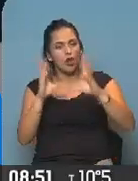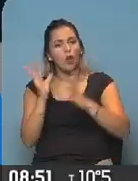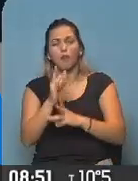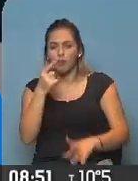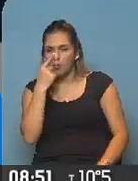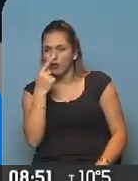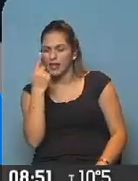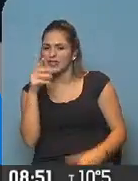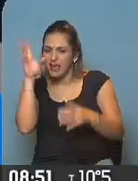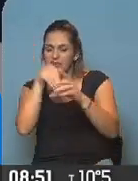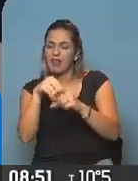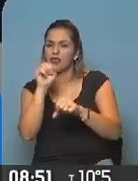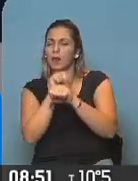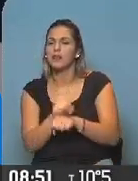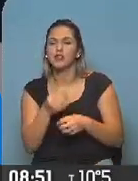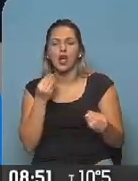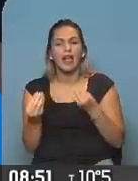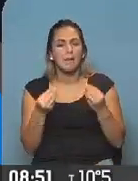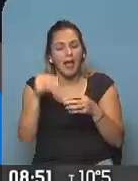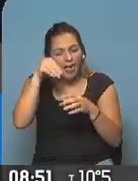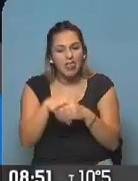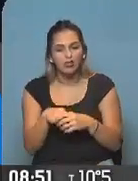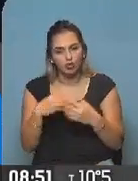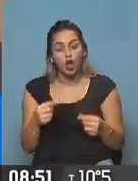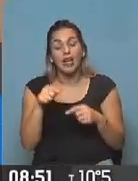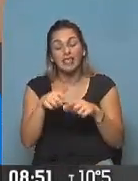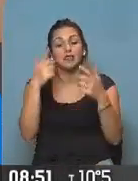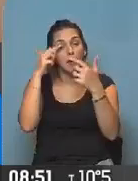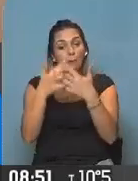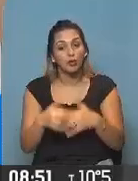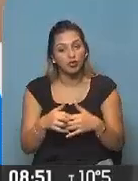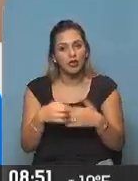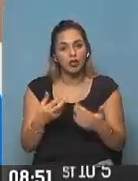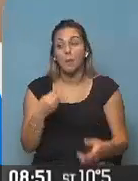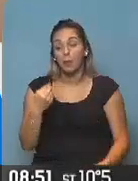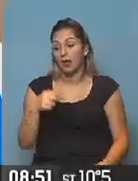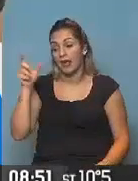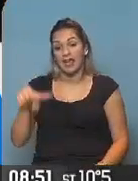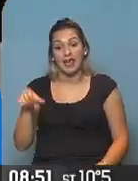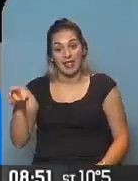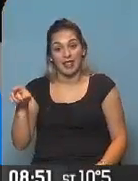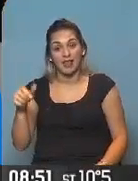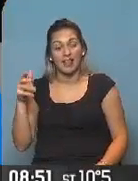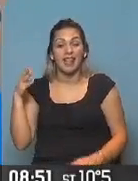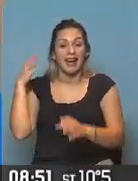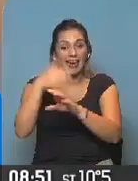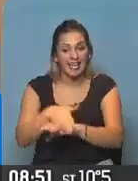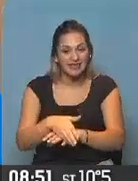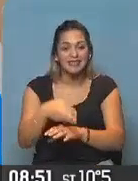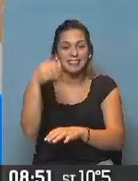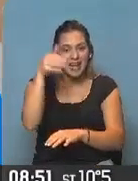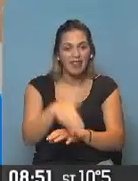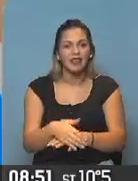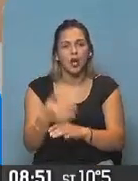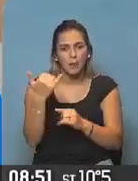interesante. Y este proyecto se caracteriza justamente porque él entra dentro de los pabellones, porque hay muchos proyectos de educación o